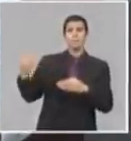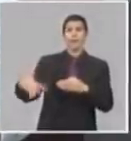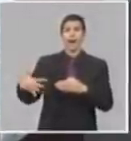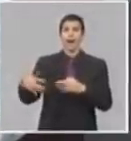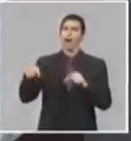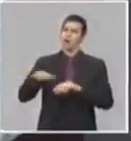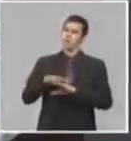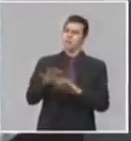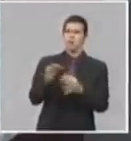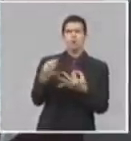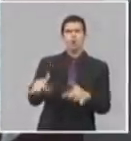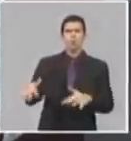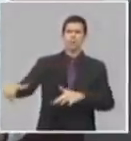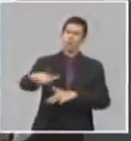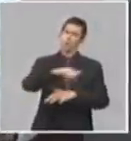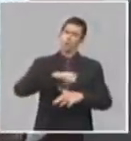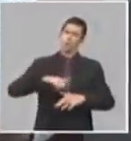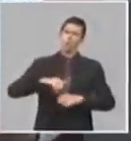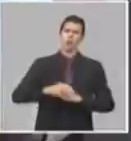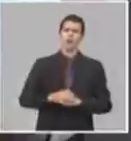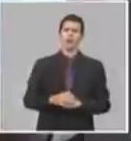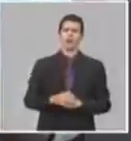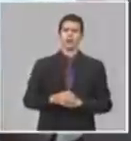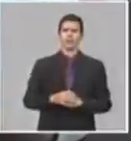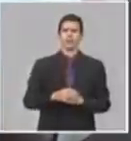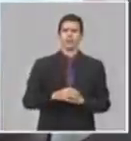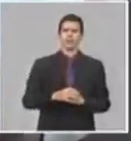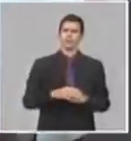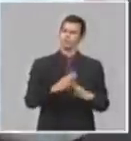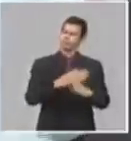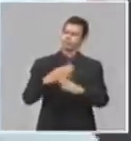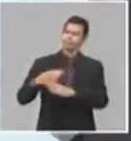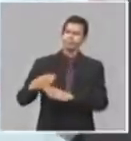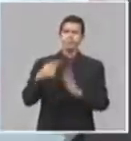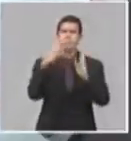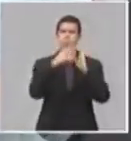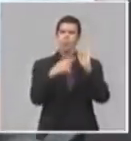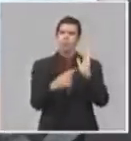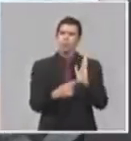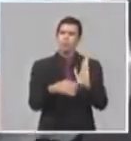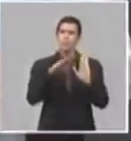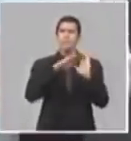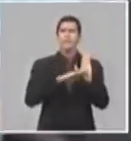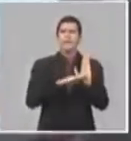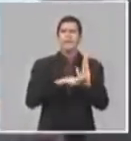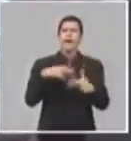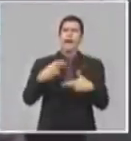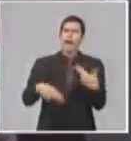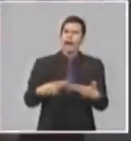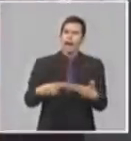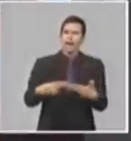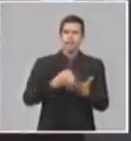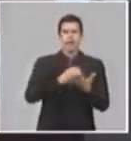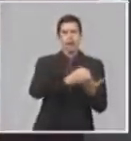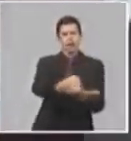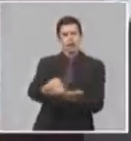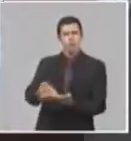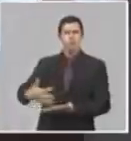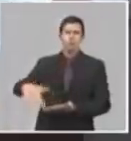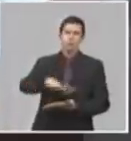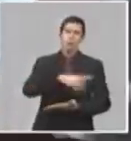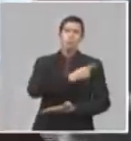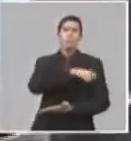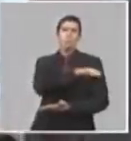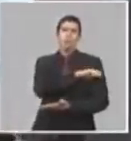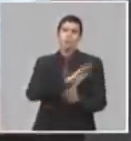diseño e implementación del mercado de deuda pública con participación de diversos sectores. Y en medio de todo eso vamos a estar dando los